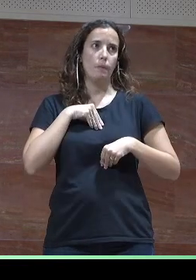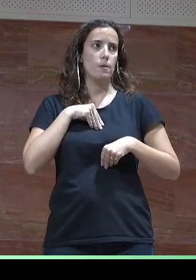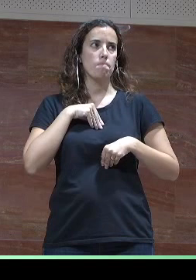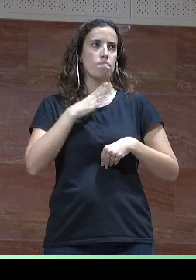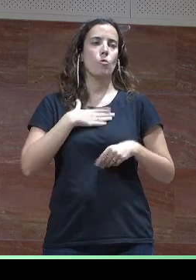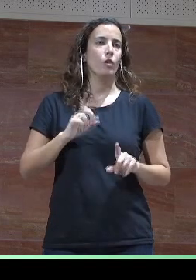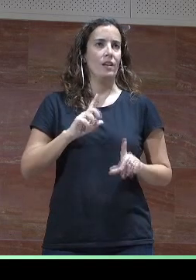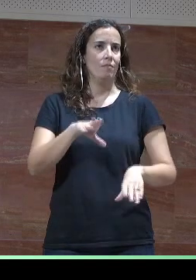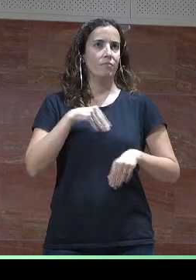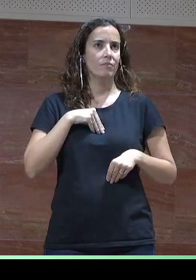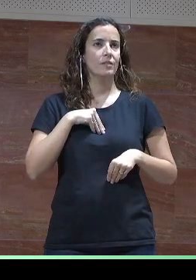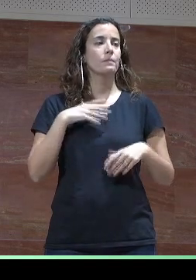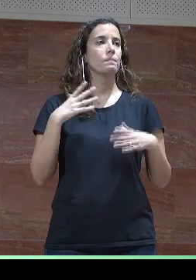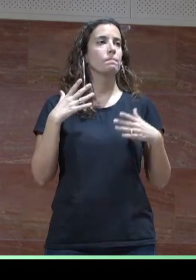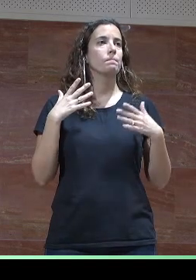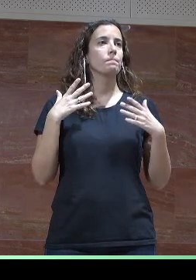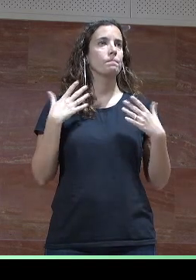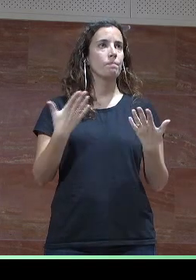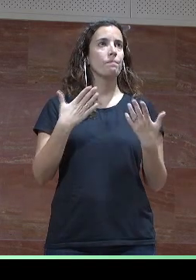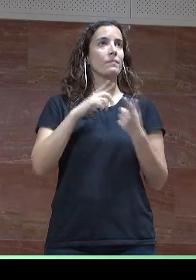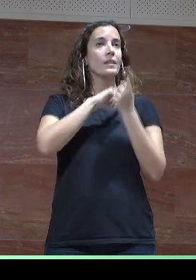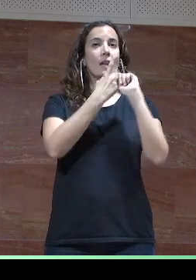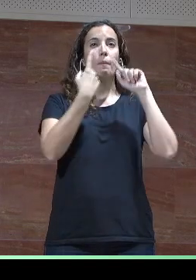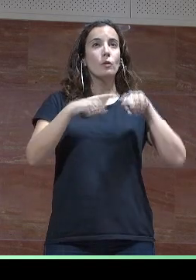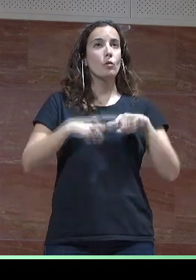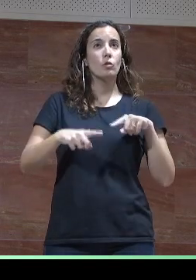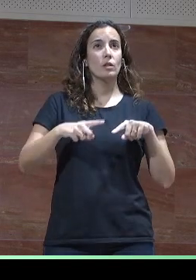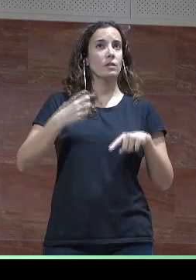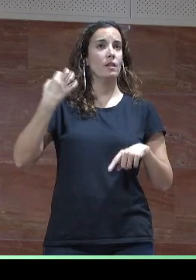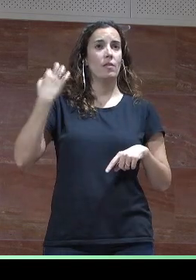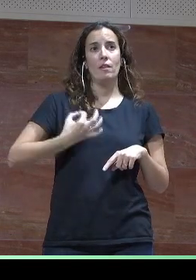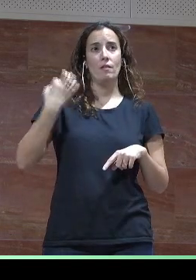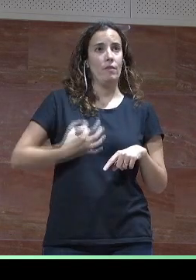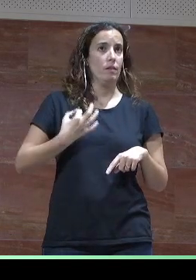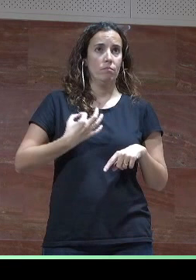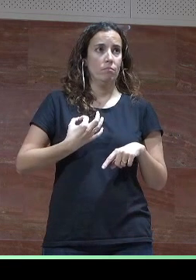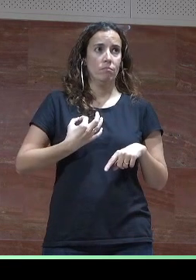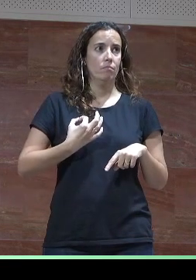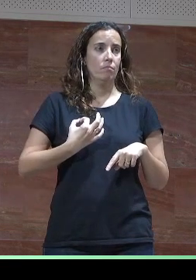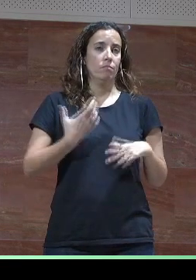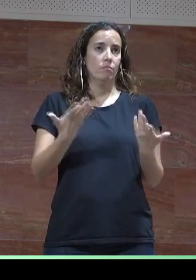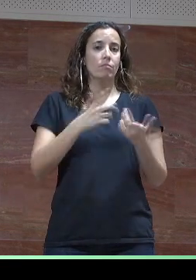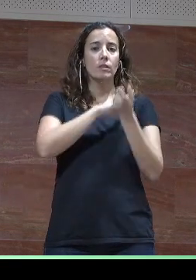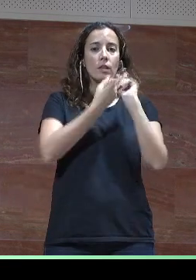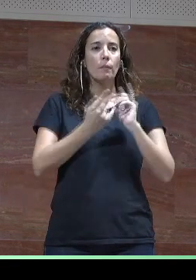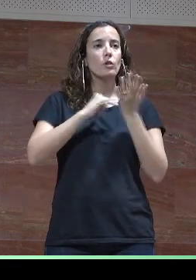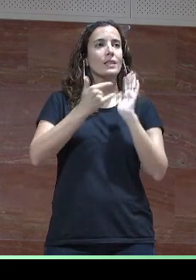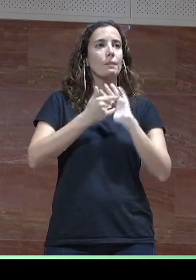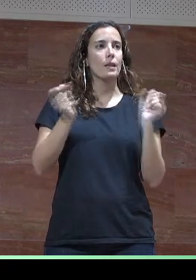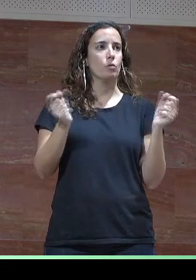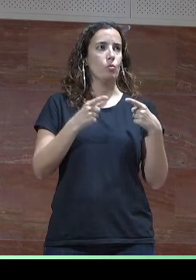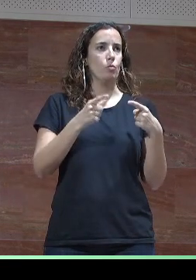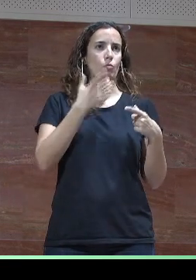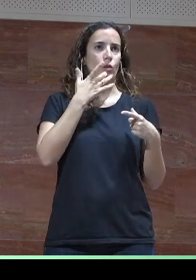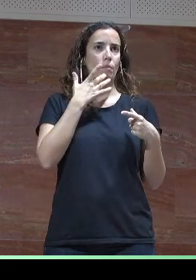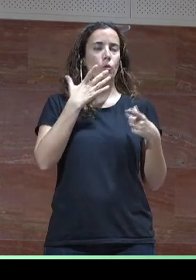que ocurre es que hay cambios que no van a tener más necesidad que producirse. El cambio de los sistemas de aseguramiento,